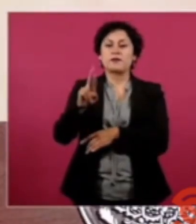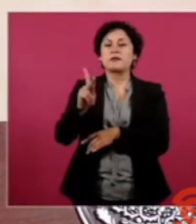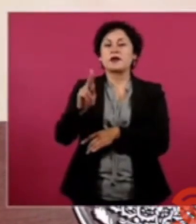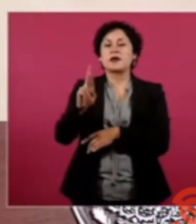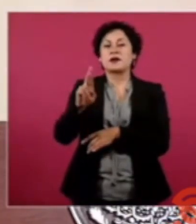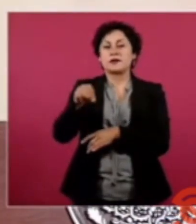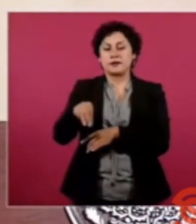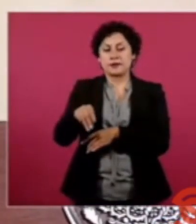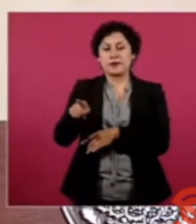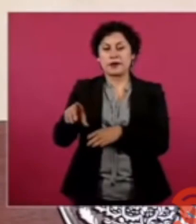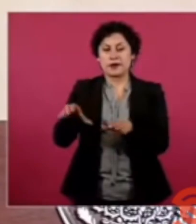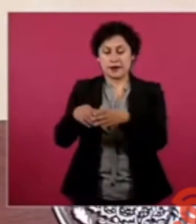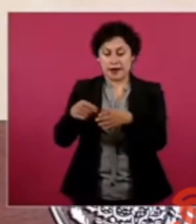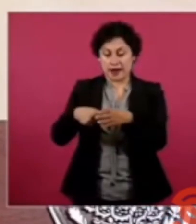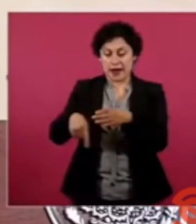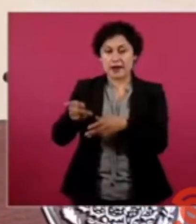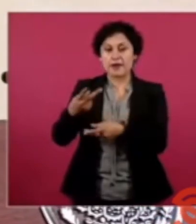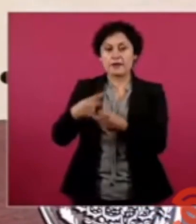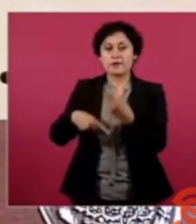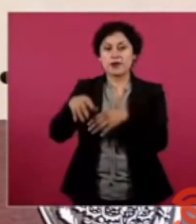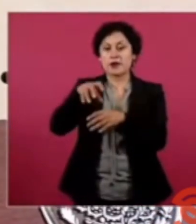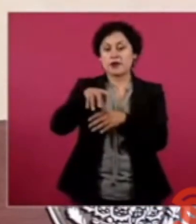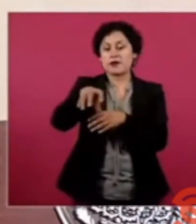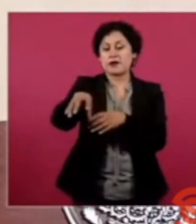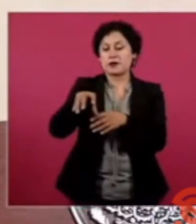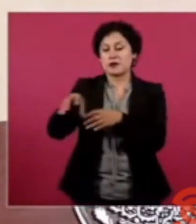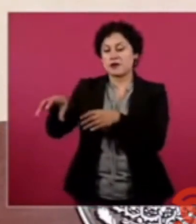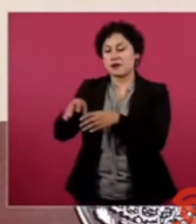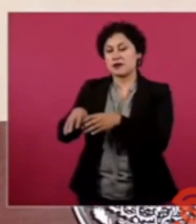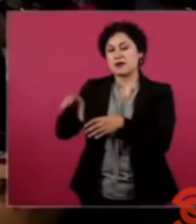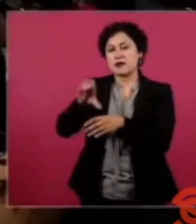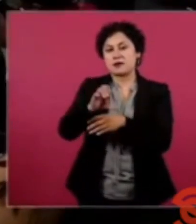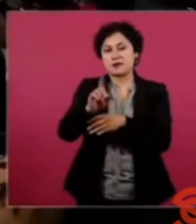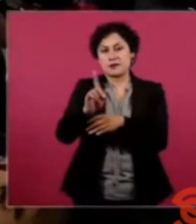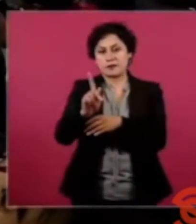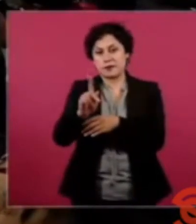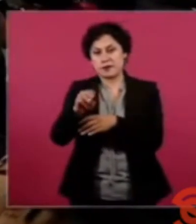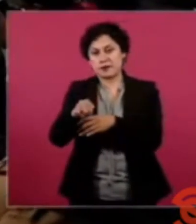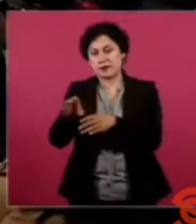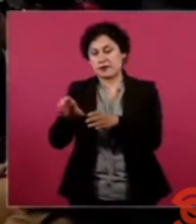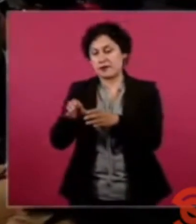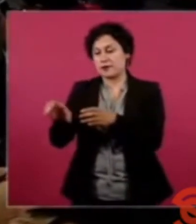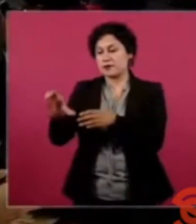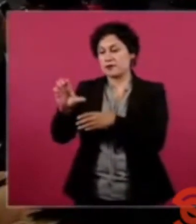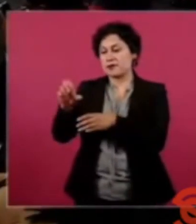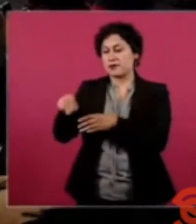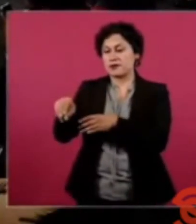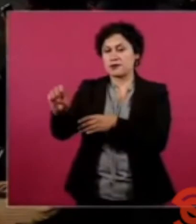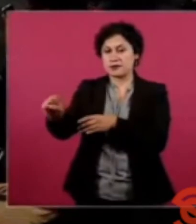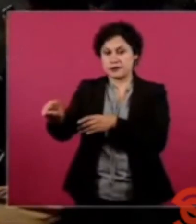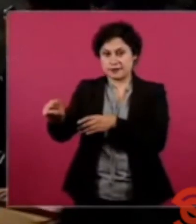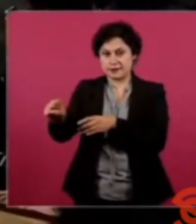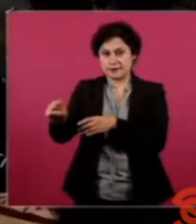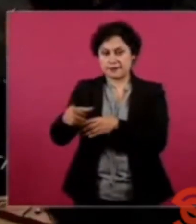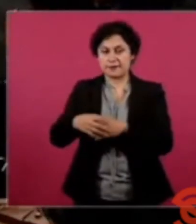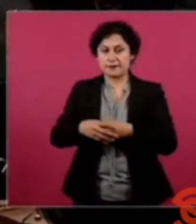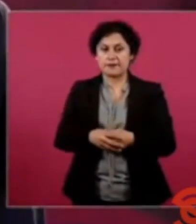sectores. Se creó la CTM, se creó la CNC,